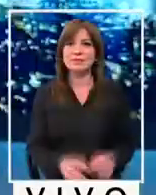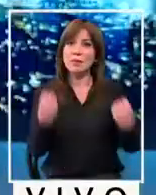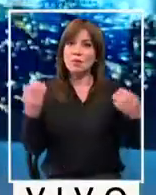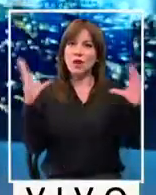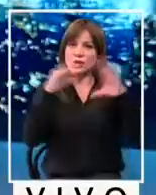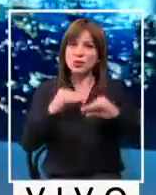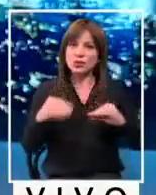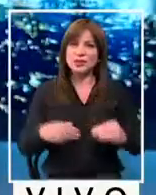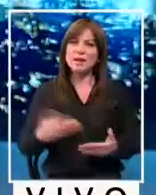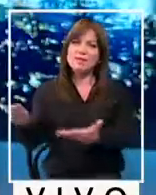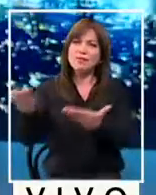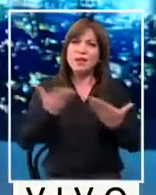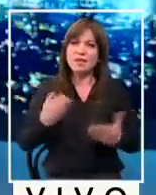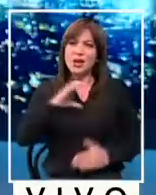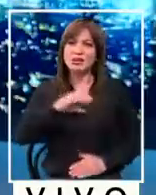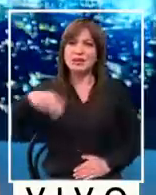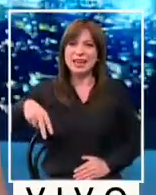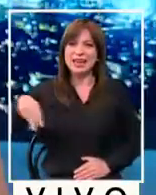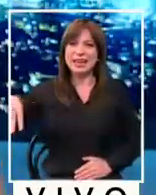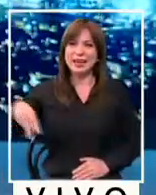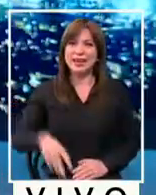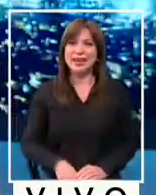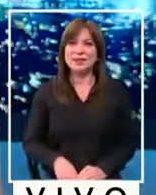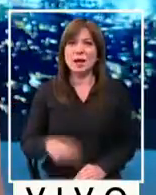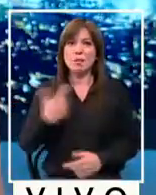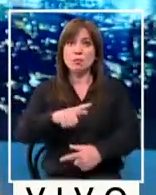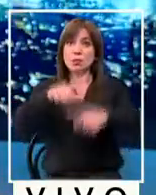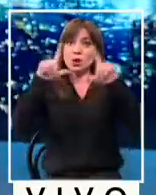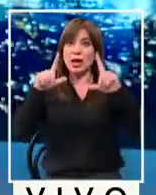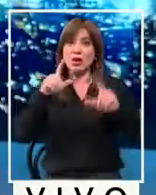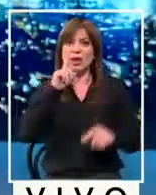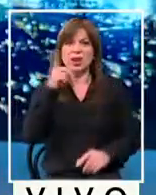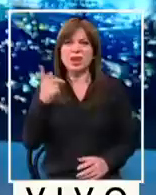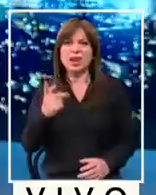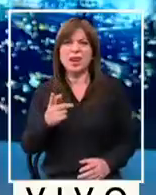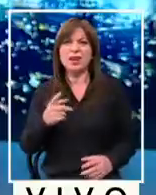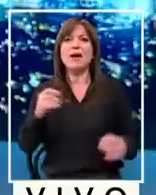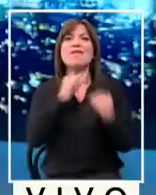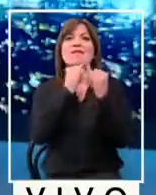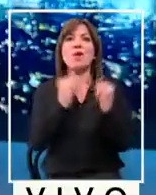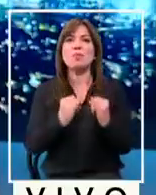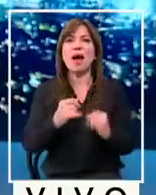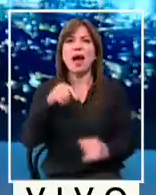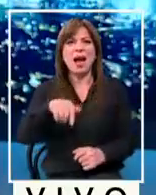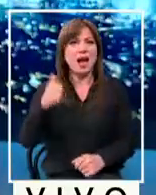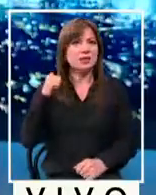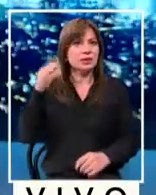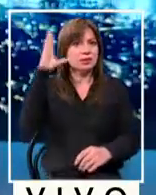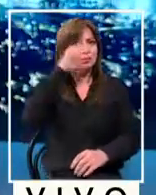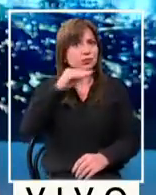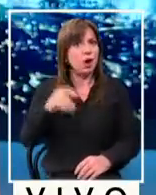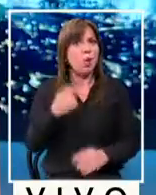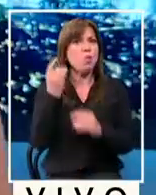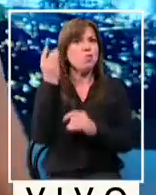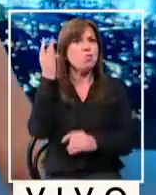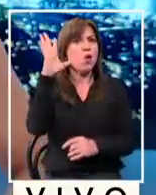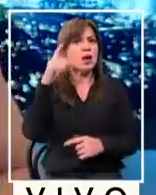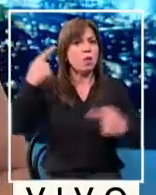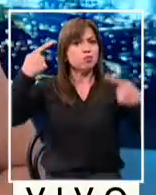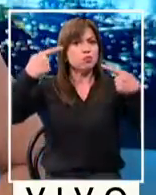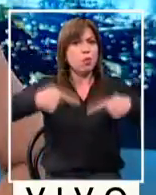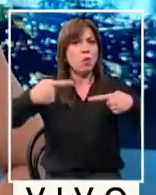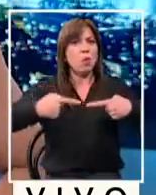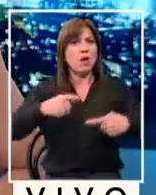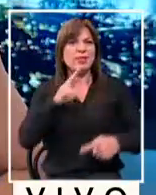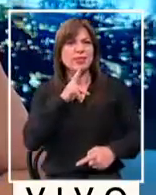Muy buenas noches. Bienvenidos a CNN Prime. El protagonista fue el formato, porque el de anoche fue el único de los debates de televisión abierta